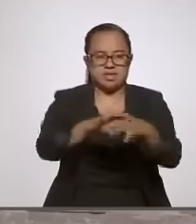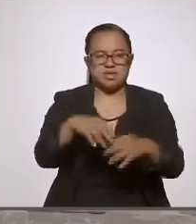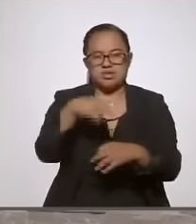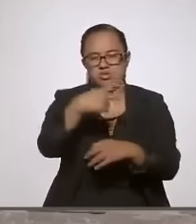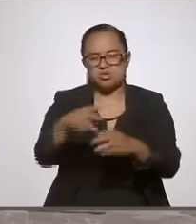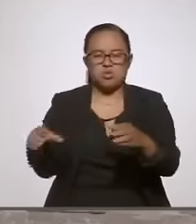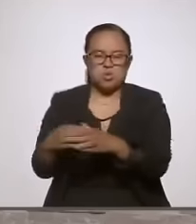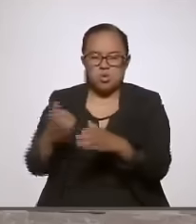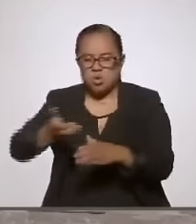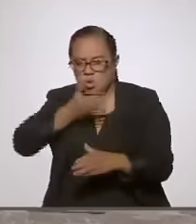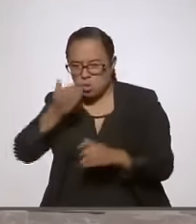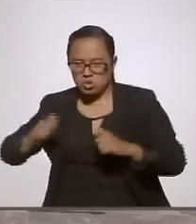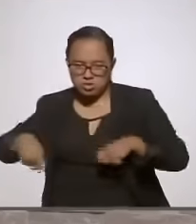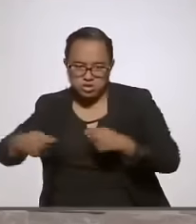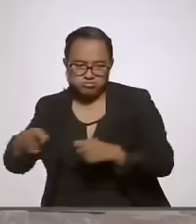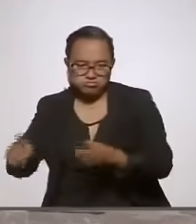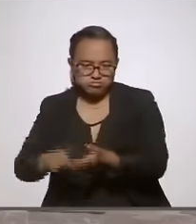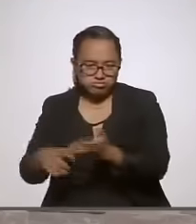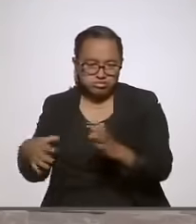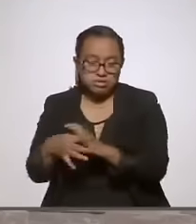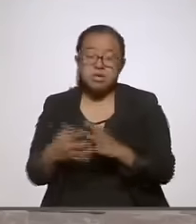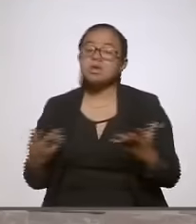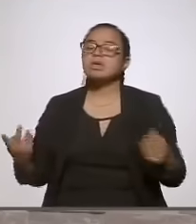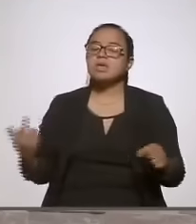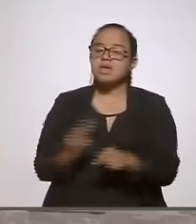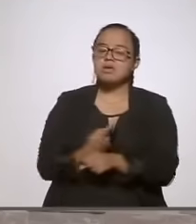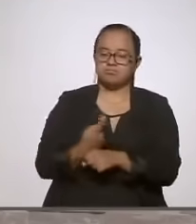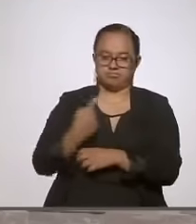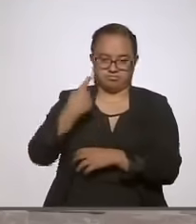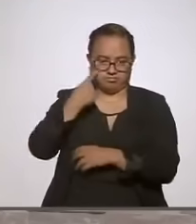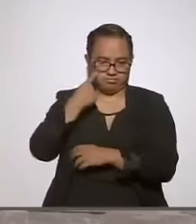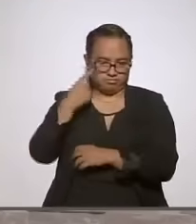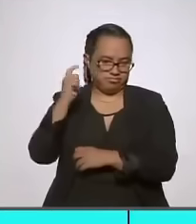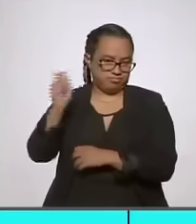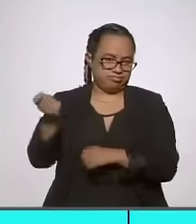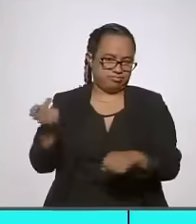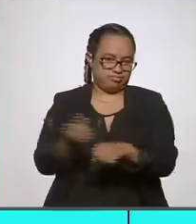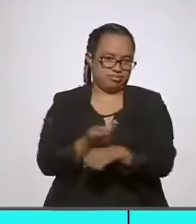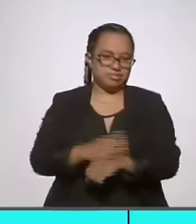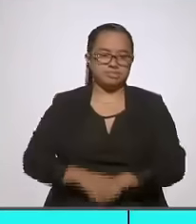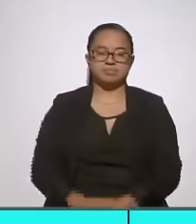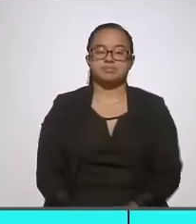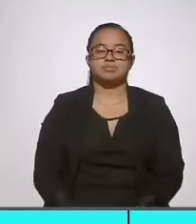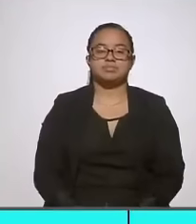derecha, al conservadurismo. ¿Y qué creen que pasó? Esto fue lo que pasó.